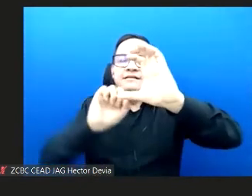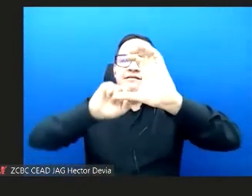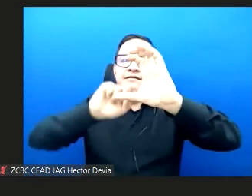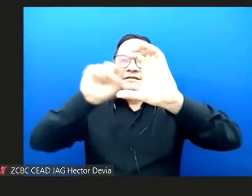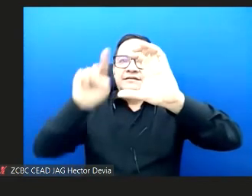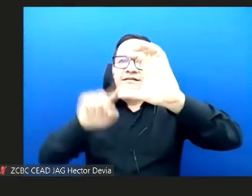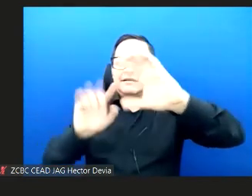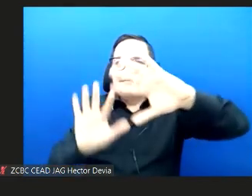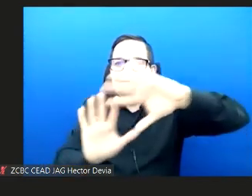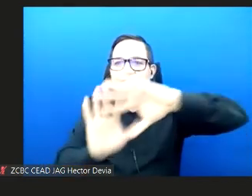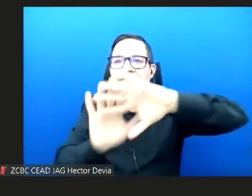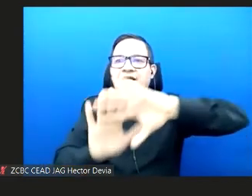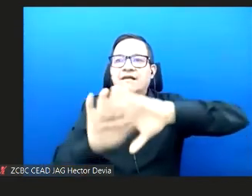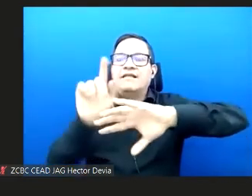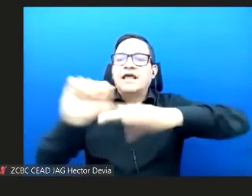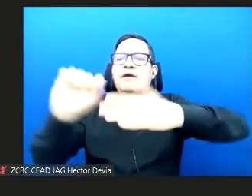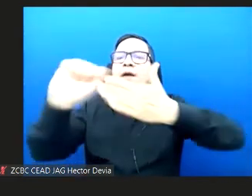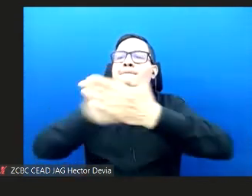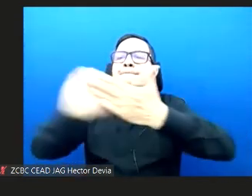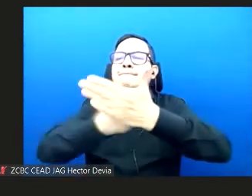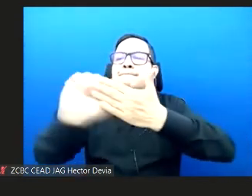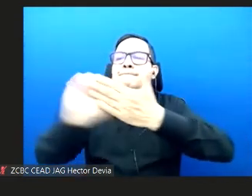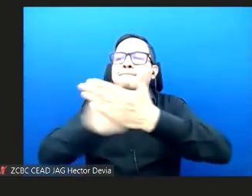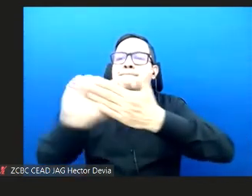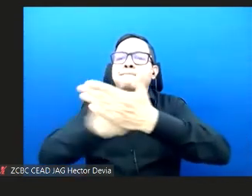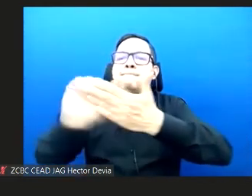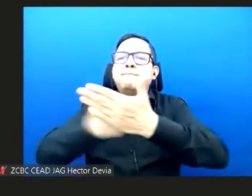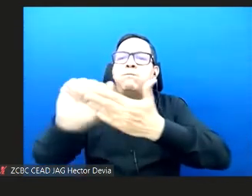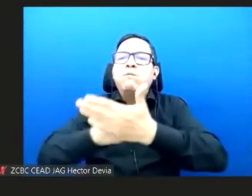Entonces borraríamos